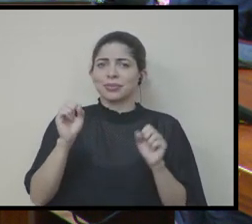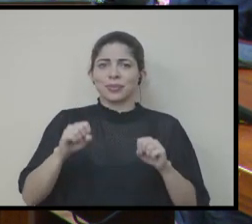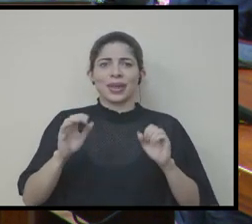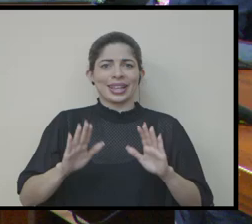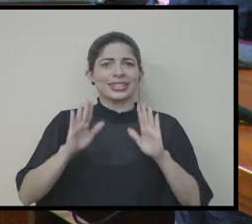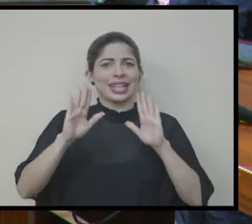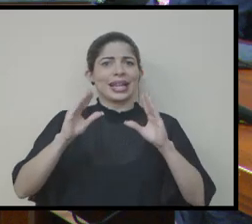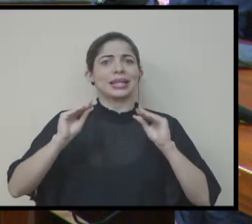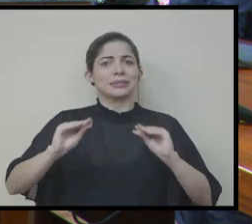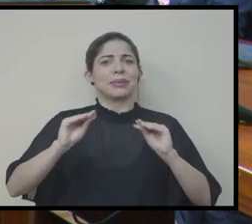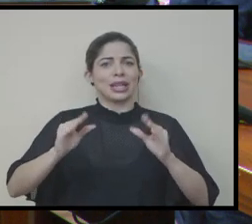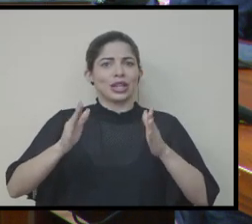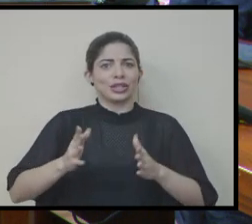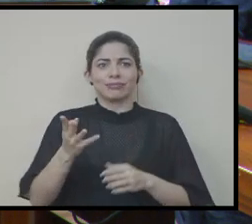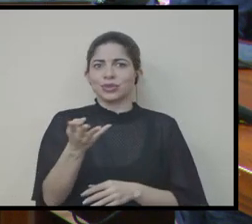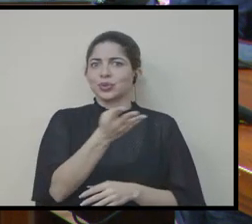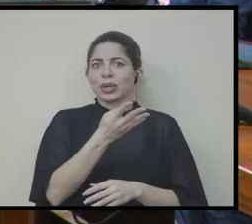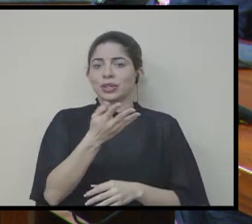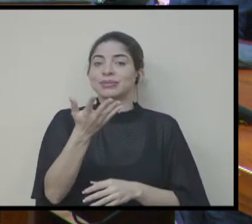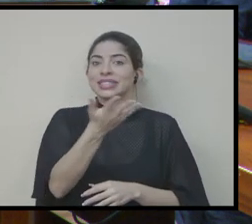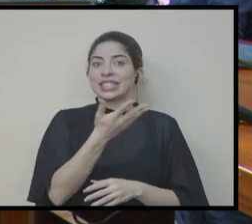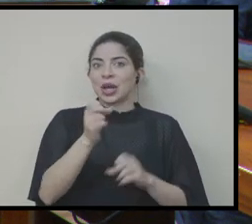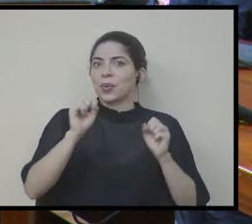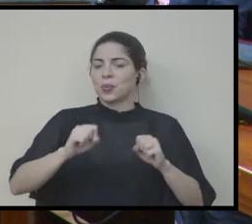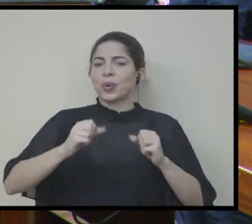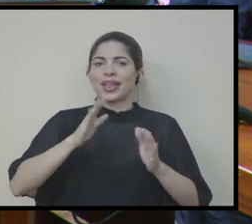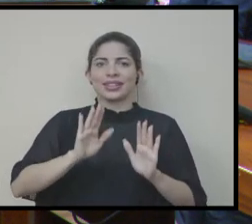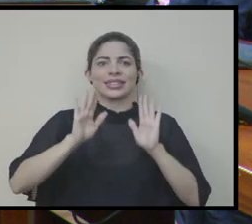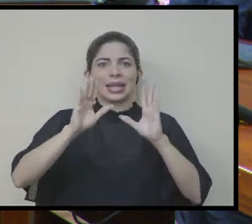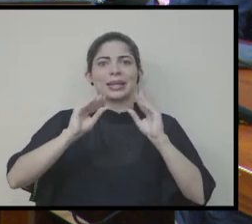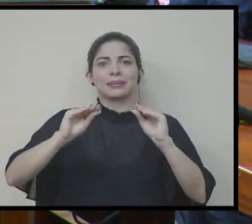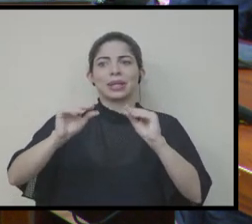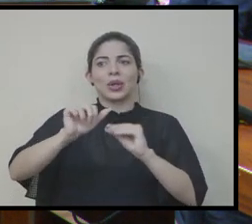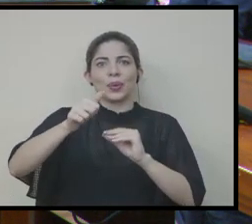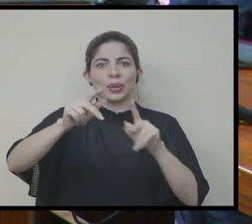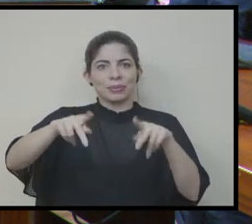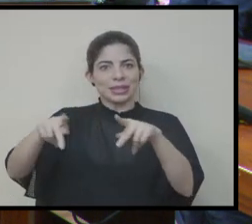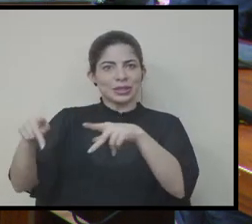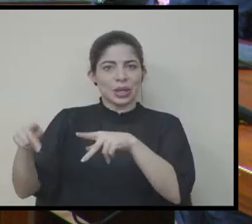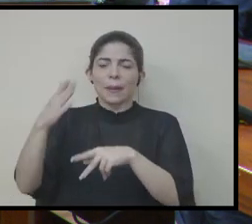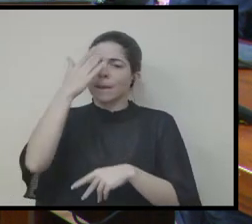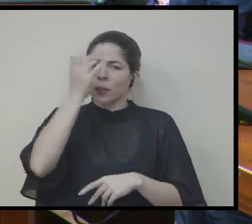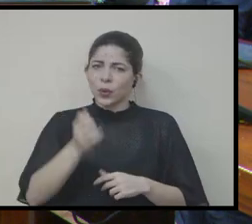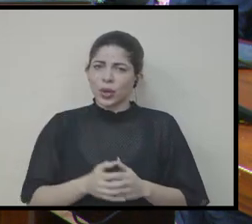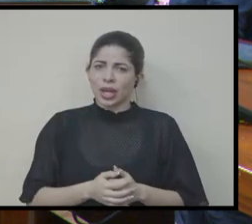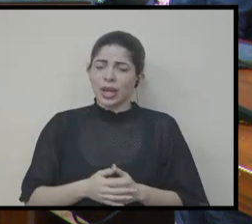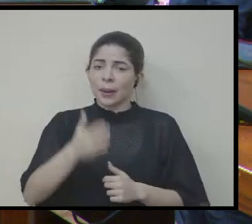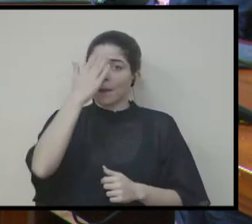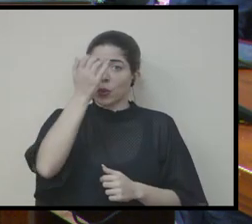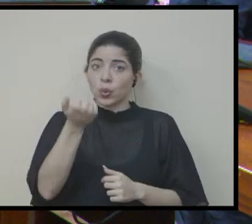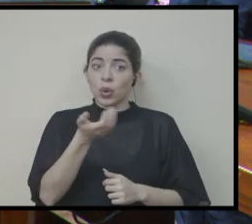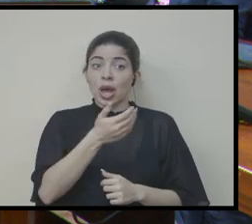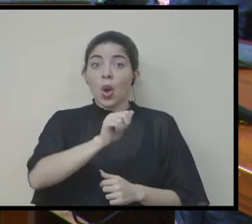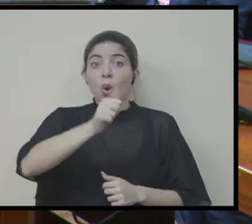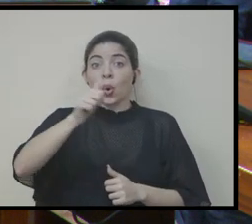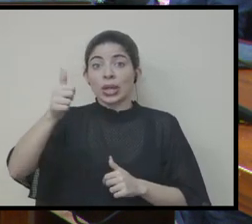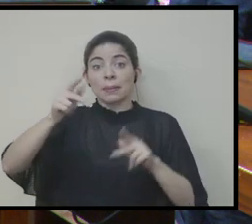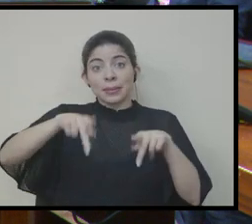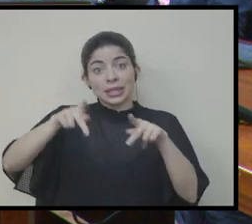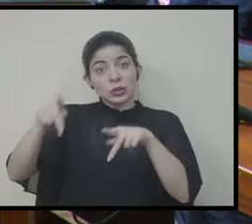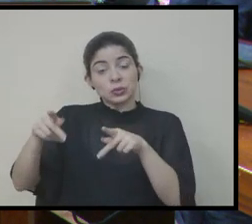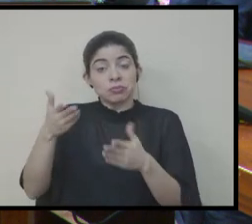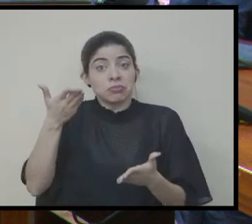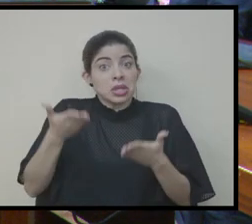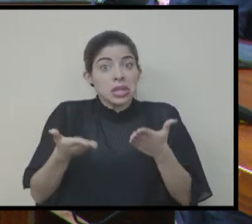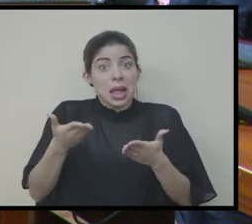excelentes mentores, los cuatro, los cinco, podrían ser excelentes mentores. ¿Por qué? Porque es a otras personas que